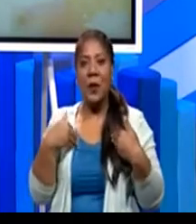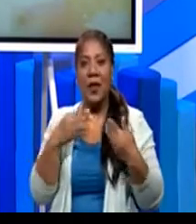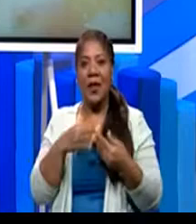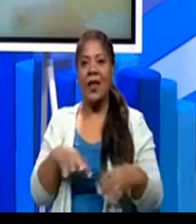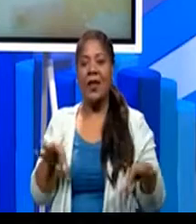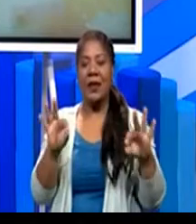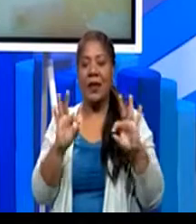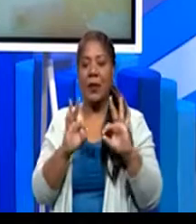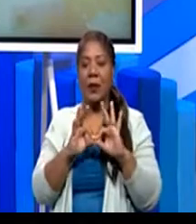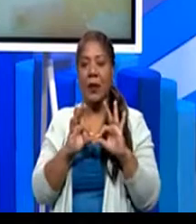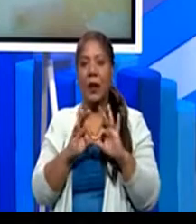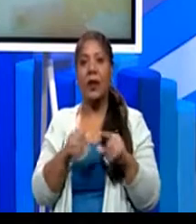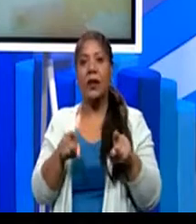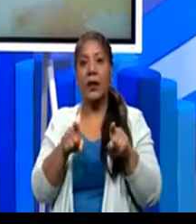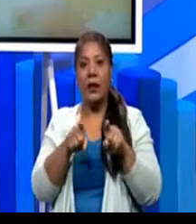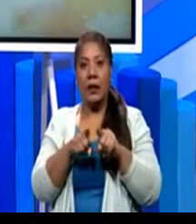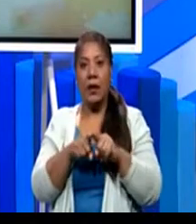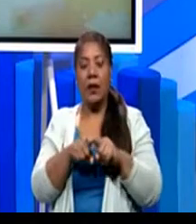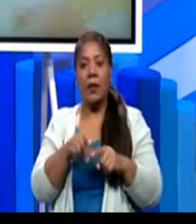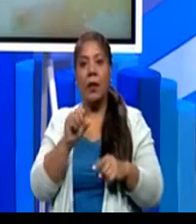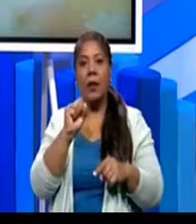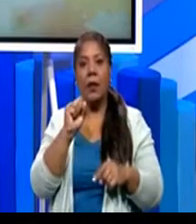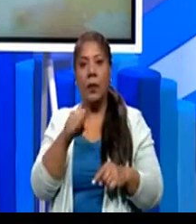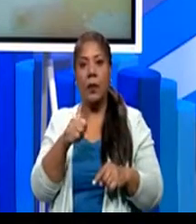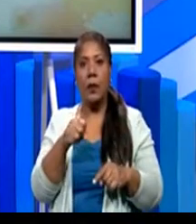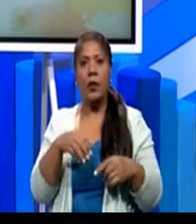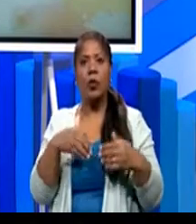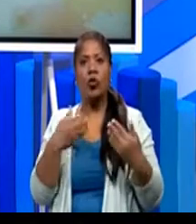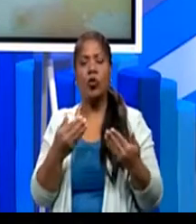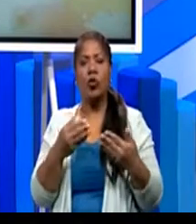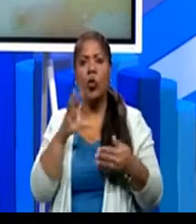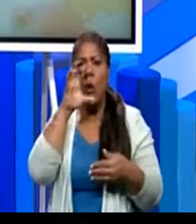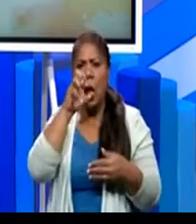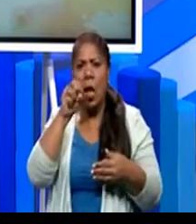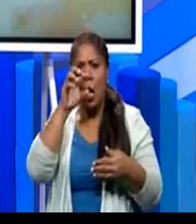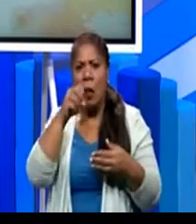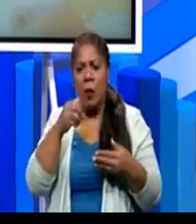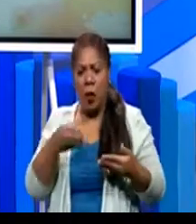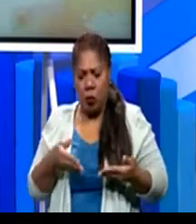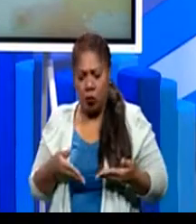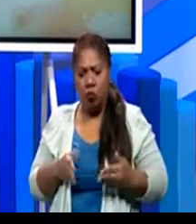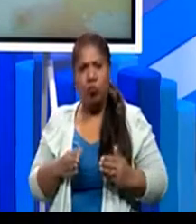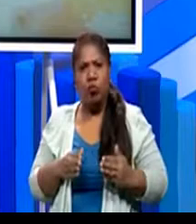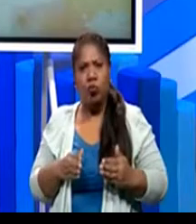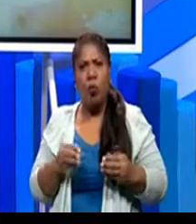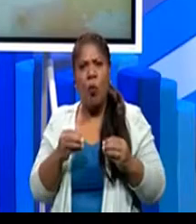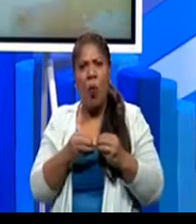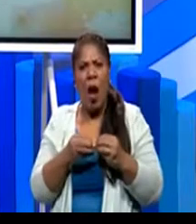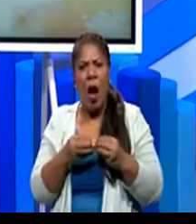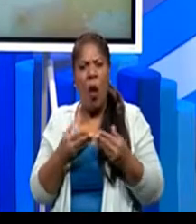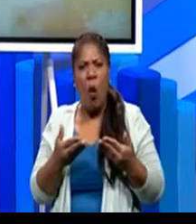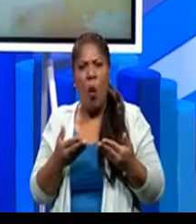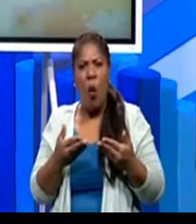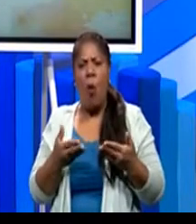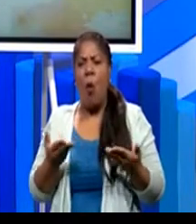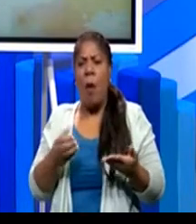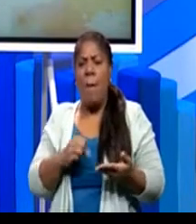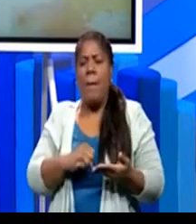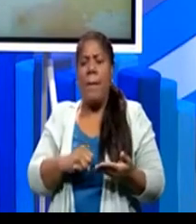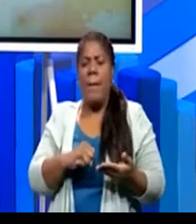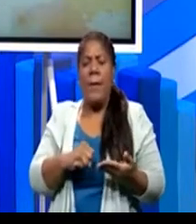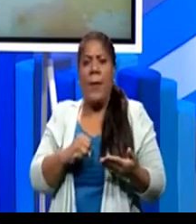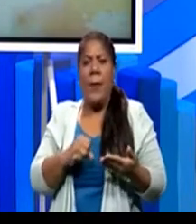¿verdad? También allí podemos hablar de cómo se reproducen, cómo tienen a los bebés. También